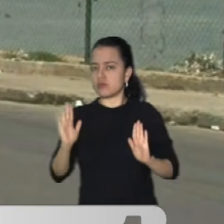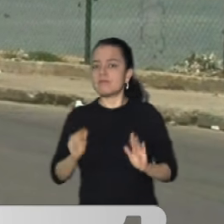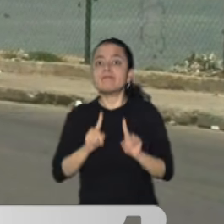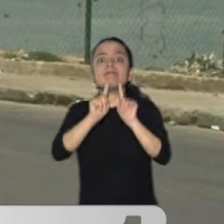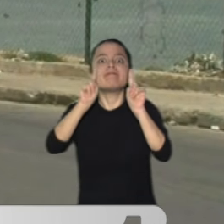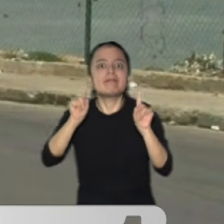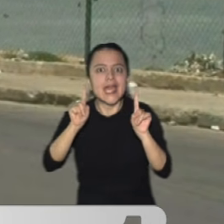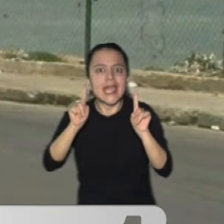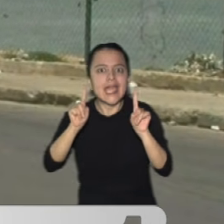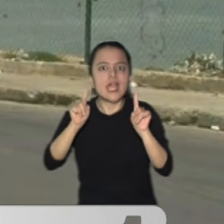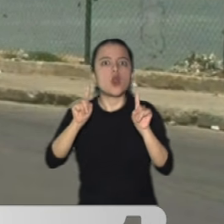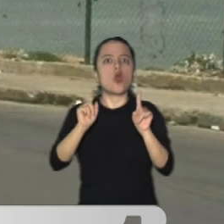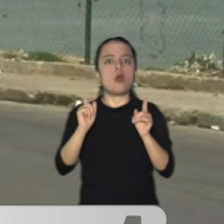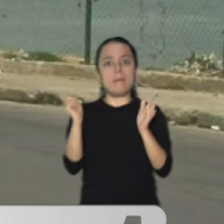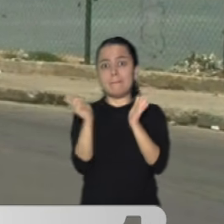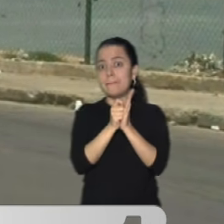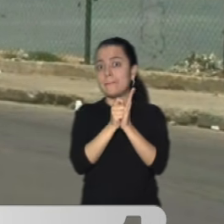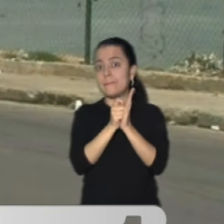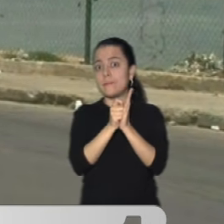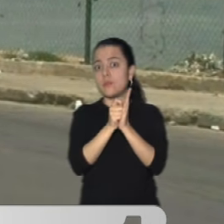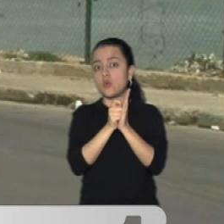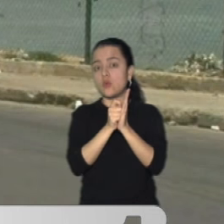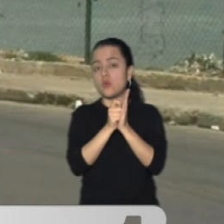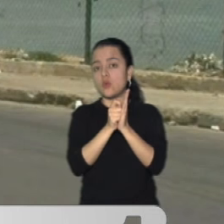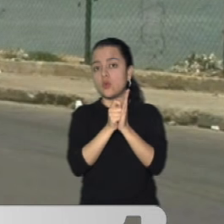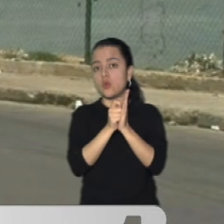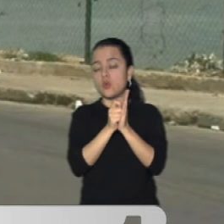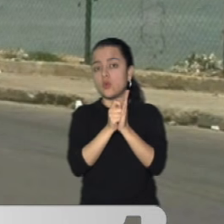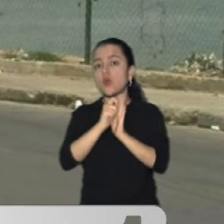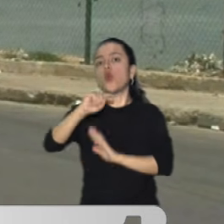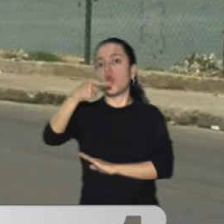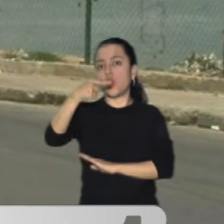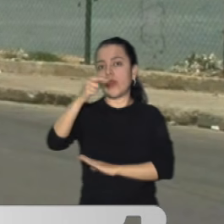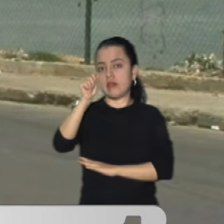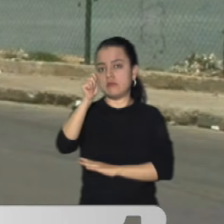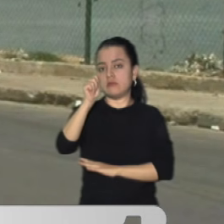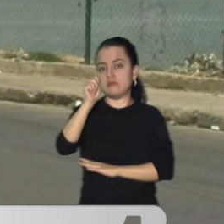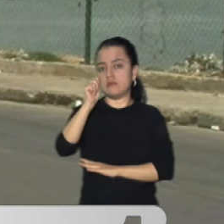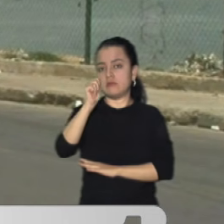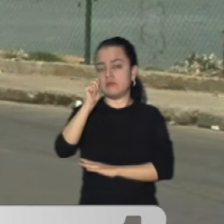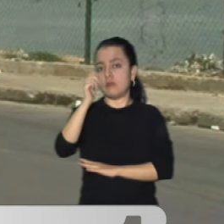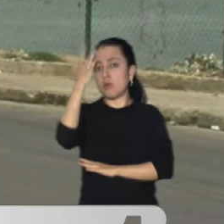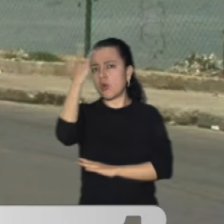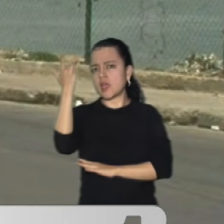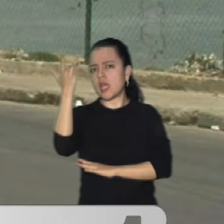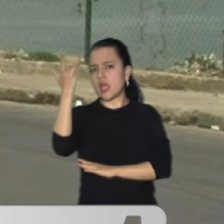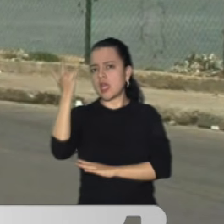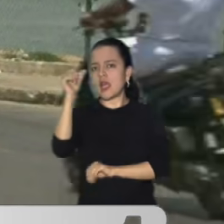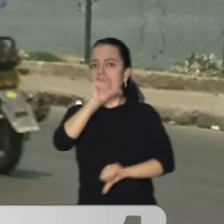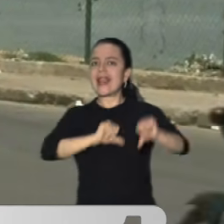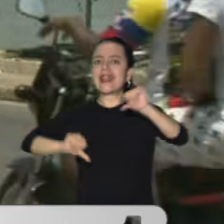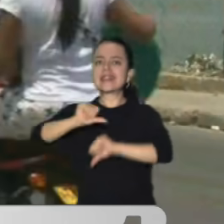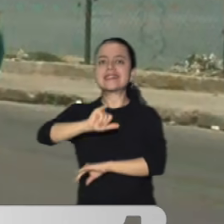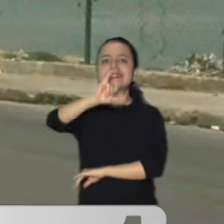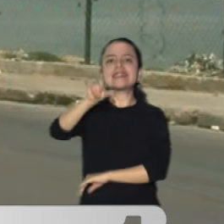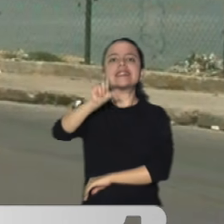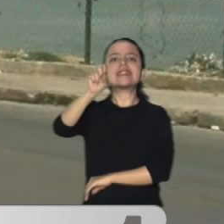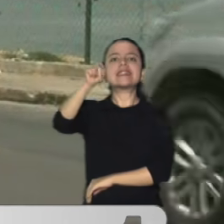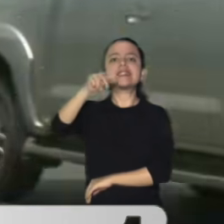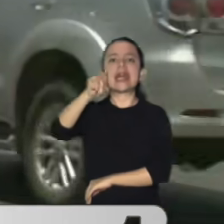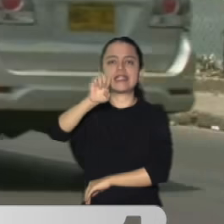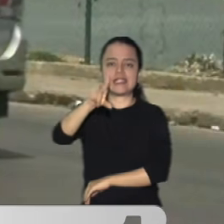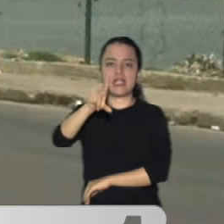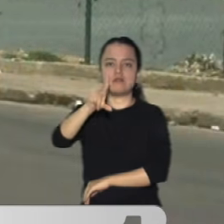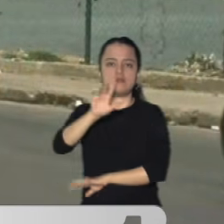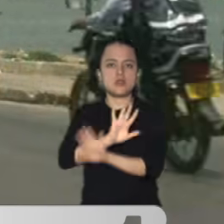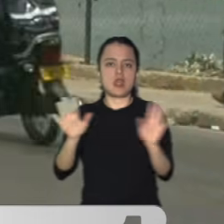las primeras y segundas, perdón, es solamente una de las dosis porque van a aplicar la vacuna de Janssen, ya que